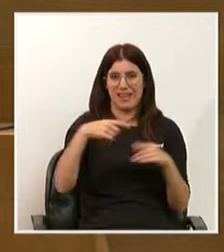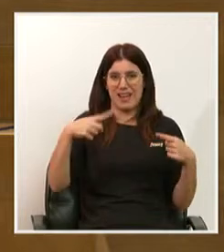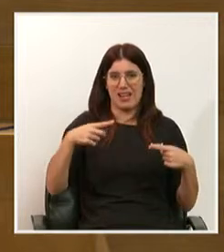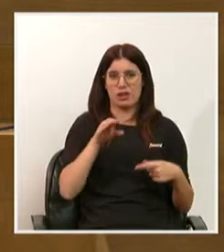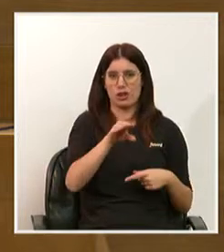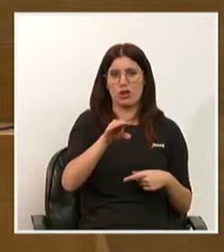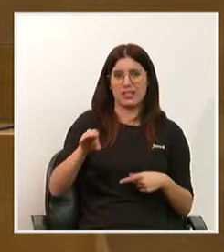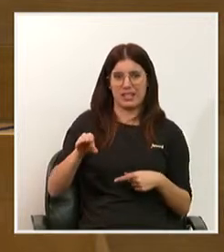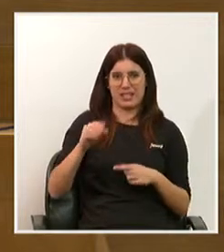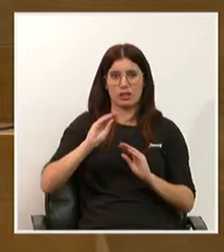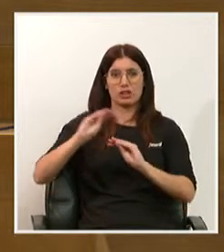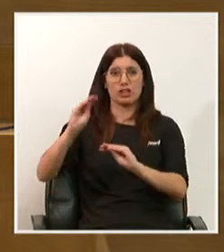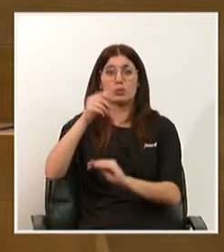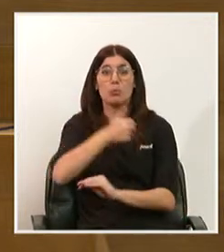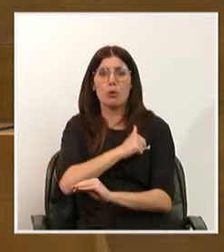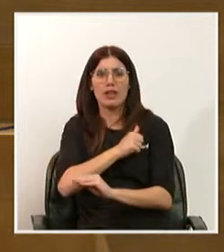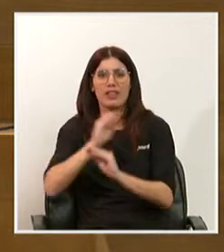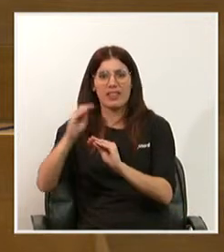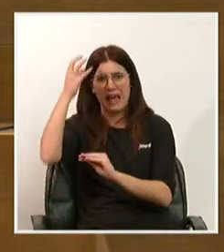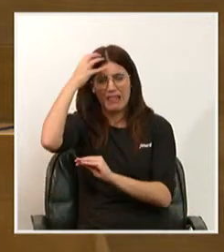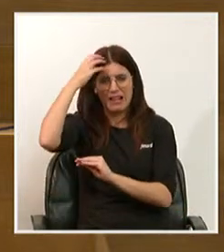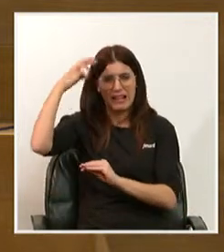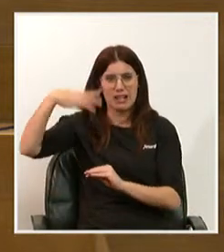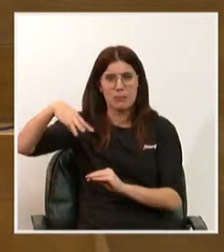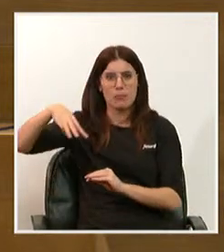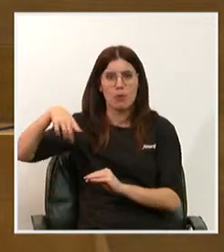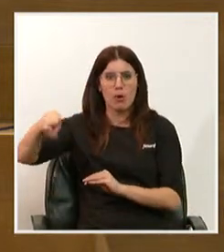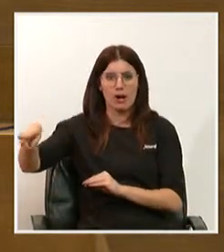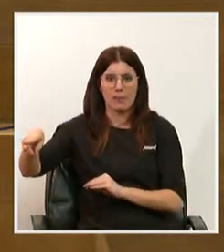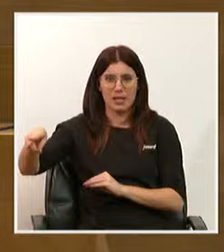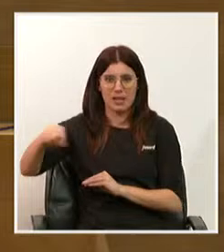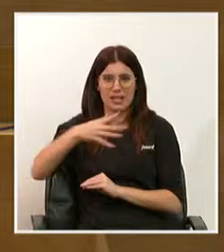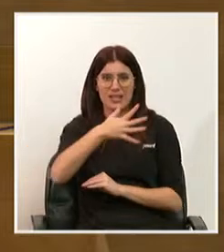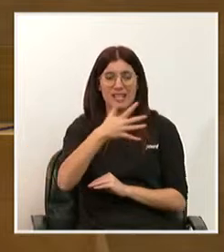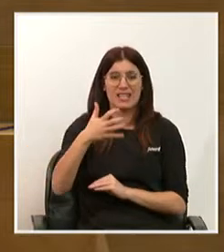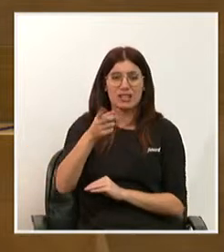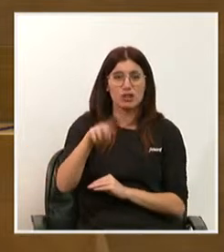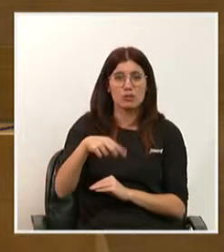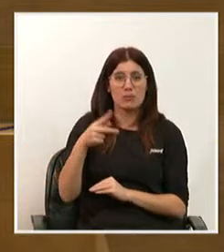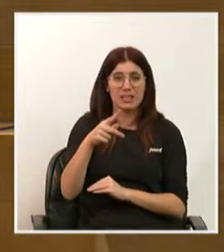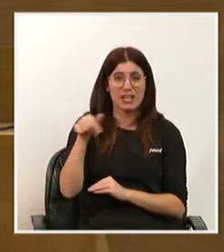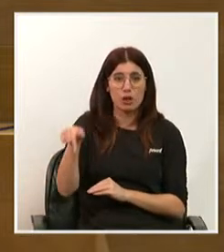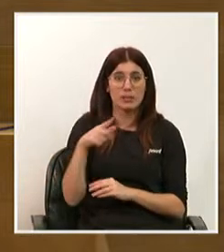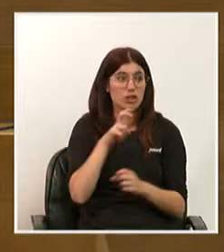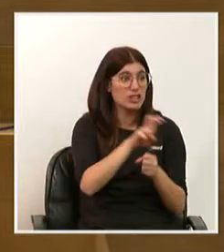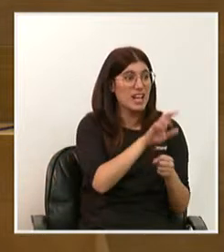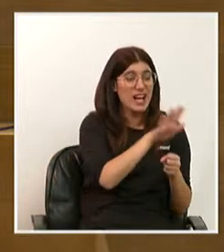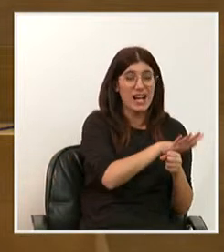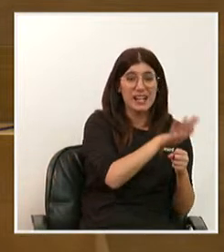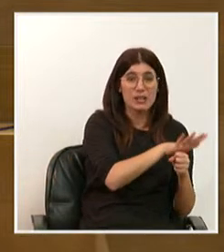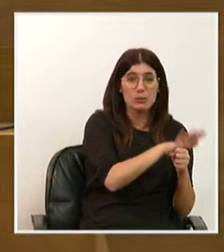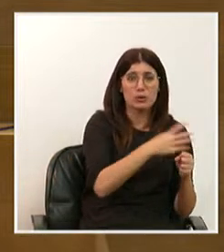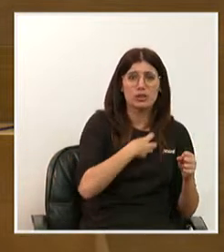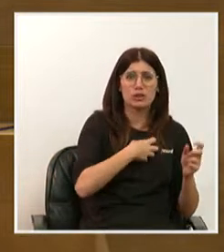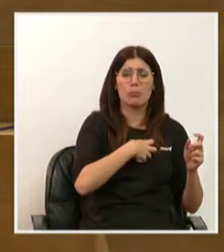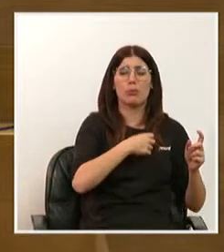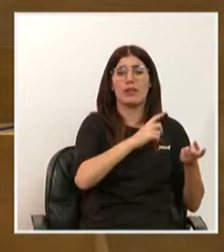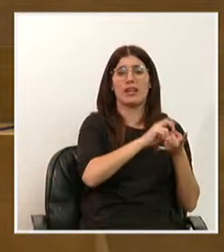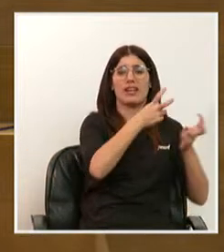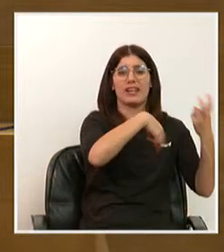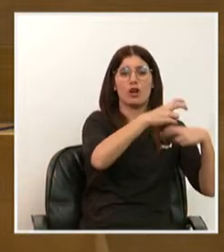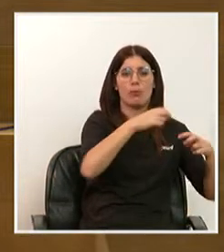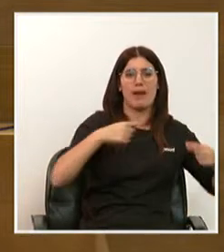del rim Mohamed y la guardia civil con coches de 500,000 km y los agricultores sin poder renovar los tractores porque no hay